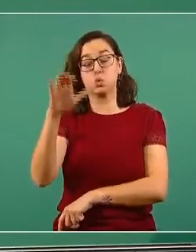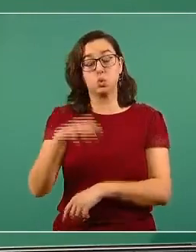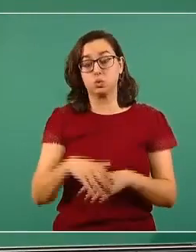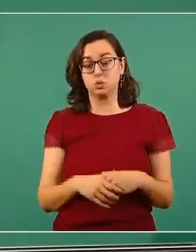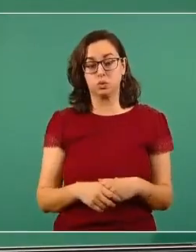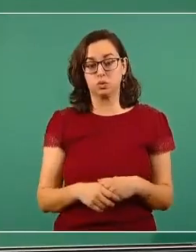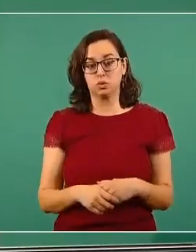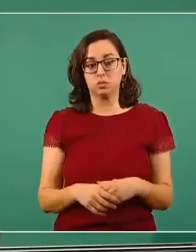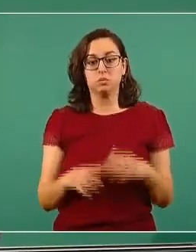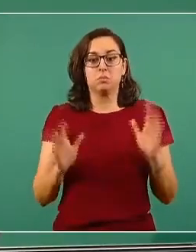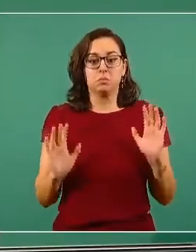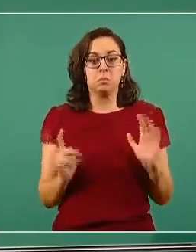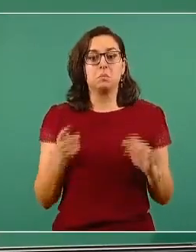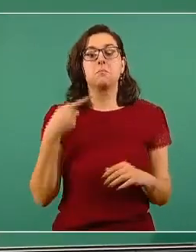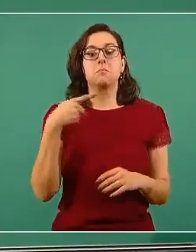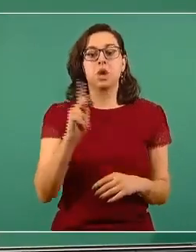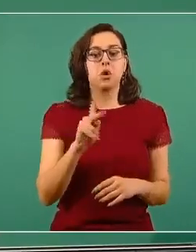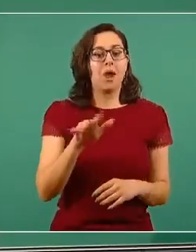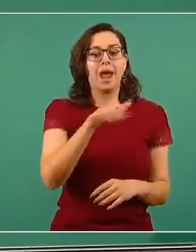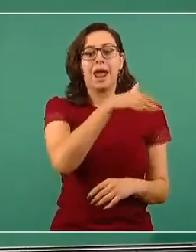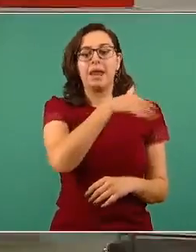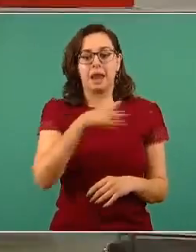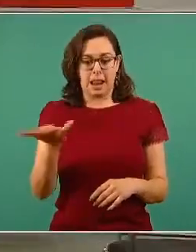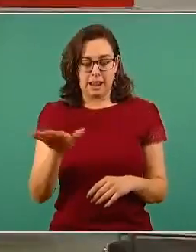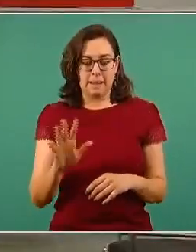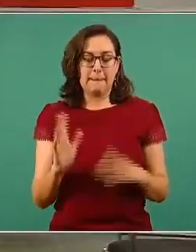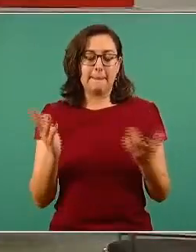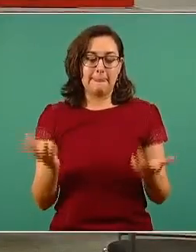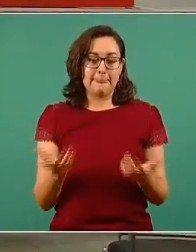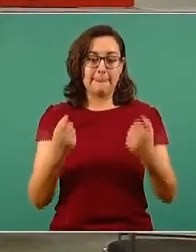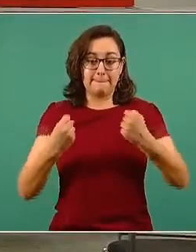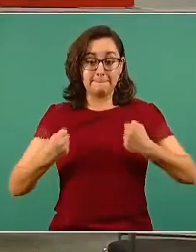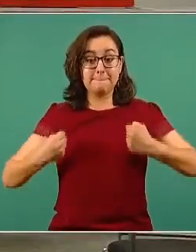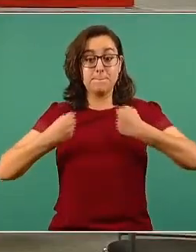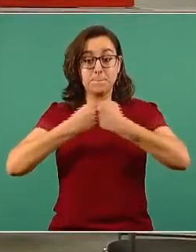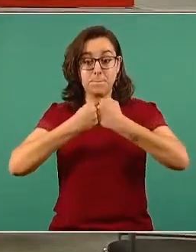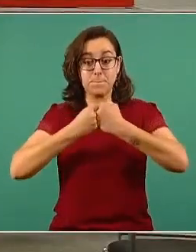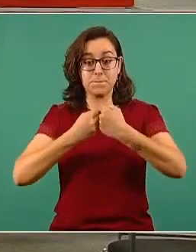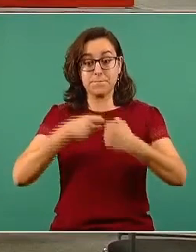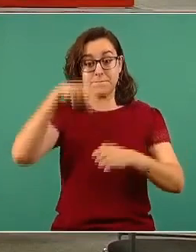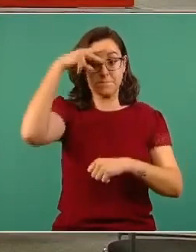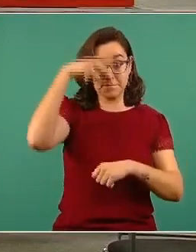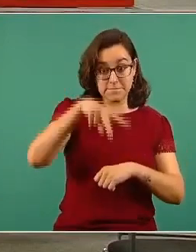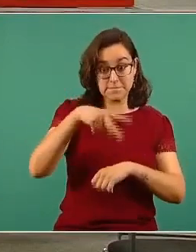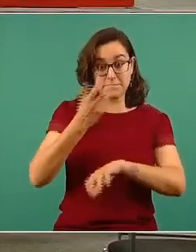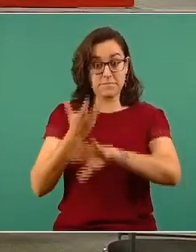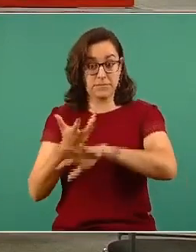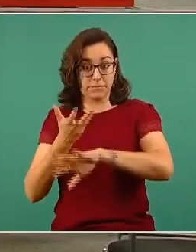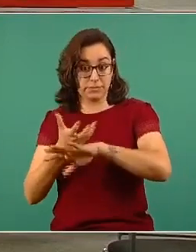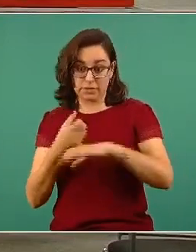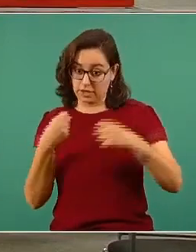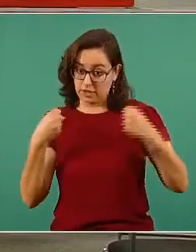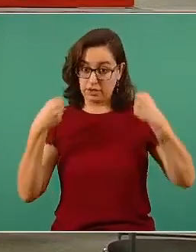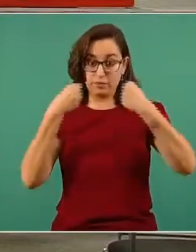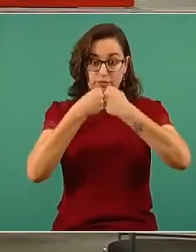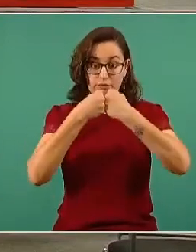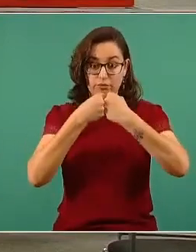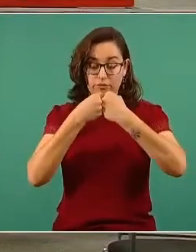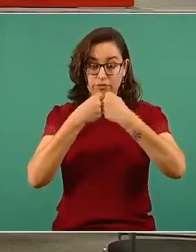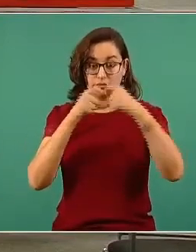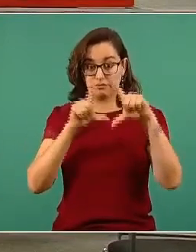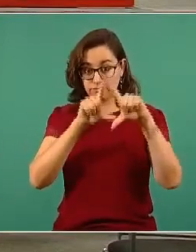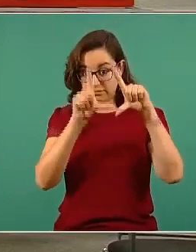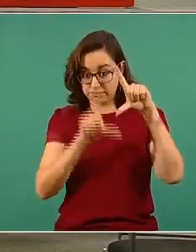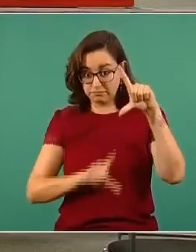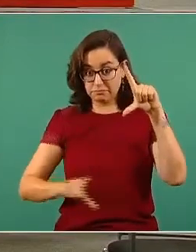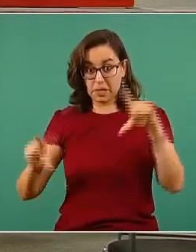pero hablemos del caso general. En la frontera, en este caso en la frontera México-Estados Unidos, pero podría ocurrir en cualquier otra frontera, desde luego puede